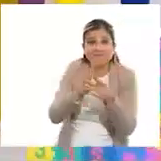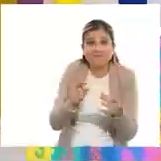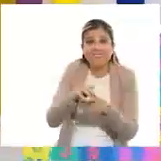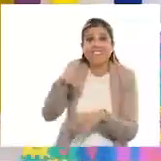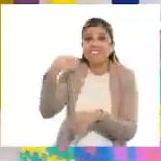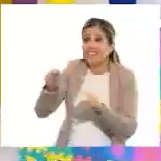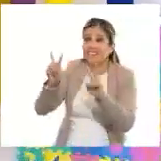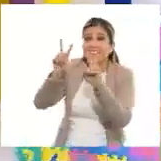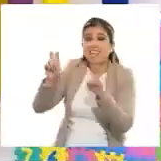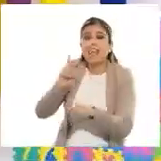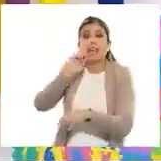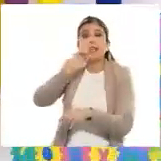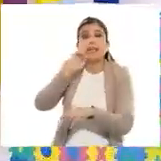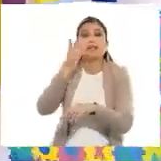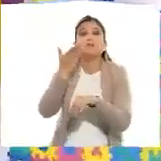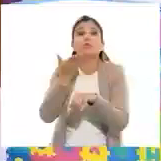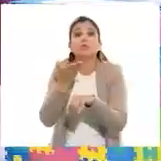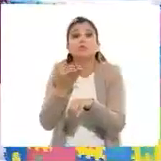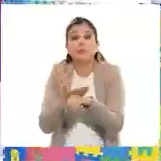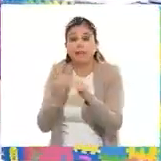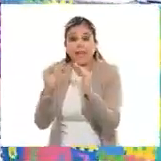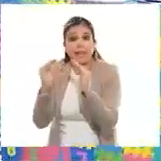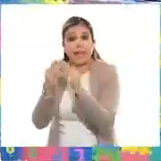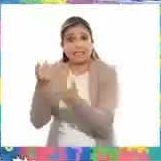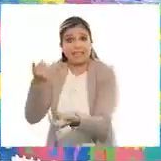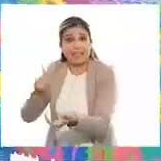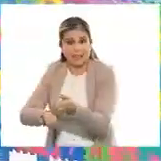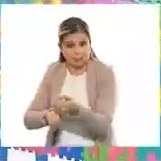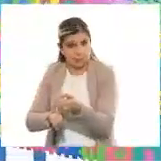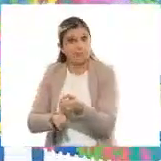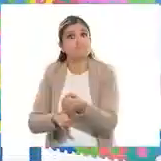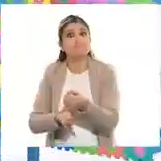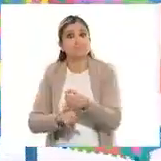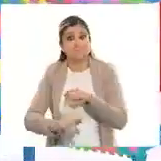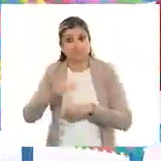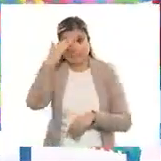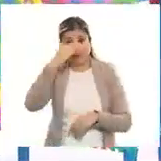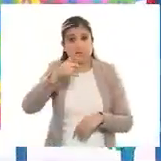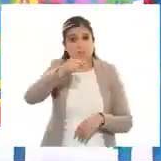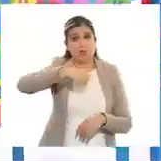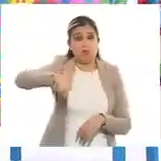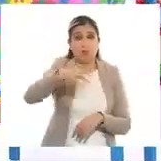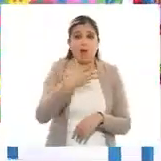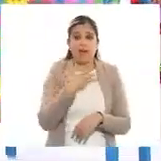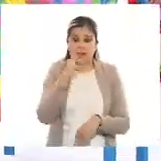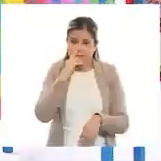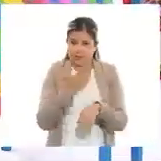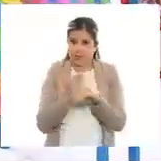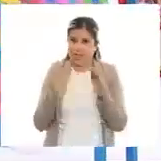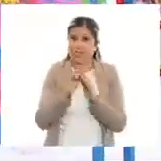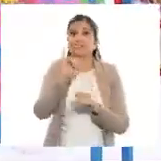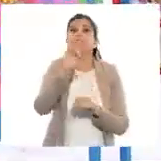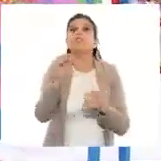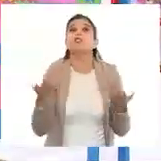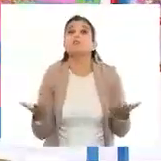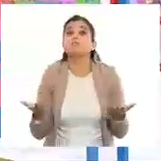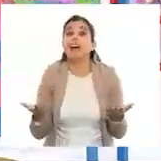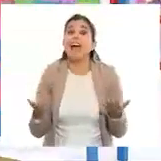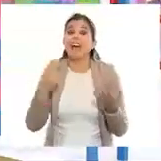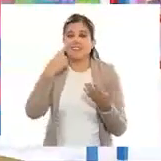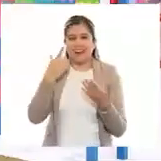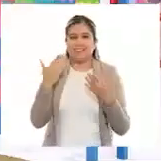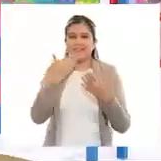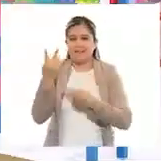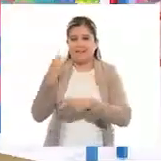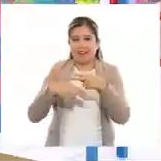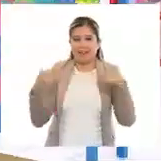llama Responsabilidades en casa. Creo que todas y todos tenemos responsabilidades en casa, ¿sí o no? Ayúdenme a darle la bienvenida a la